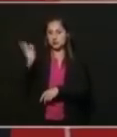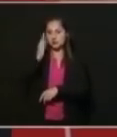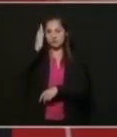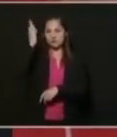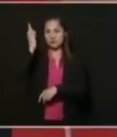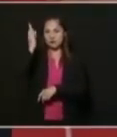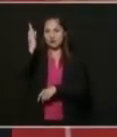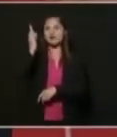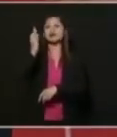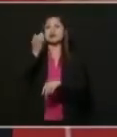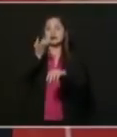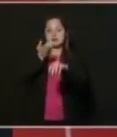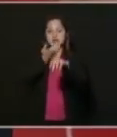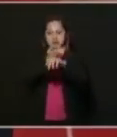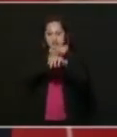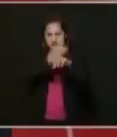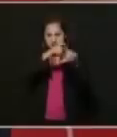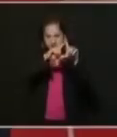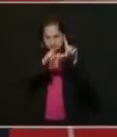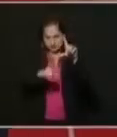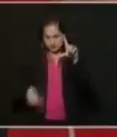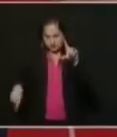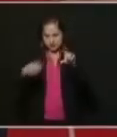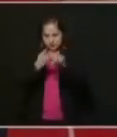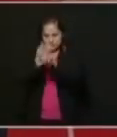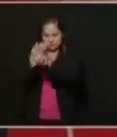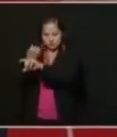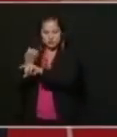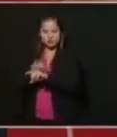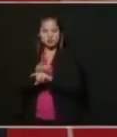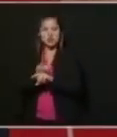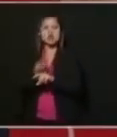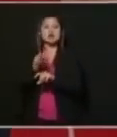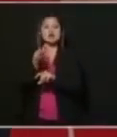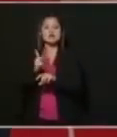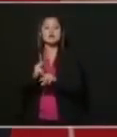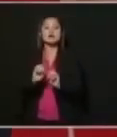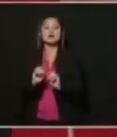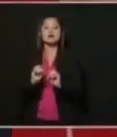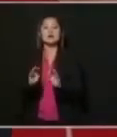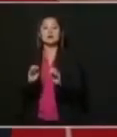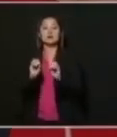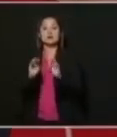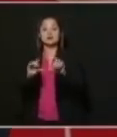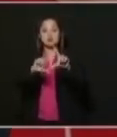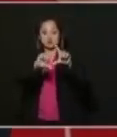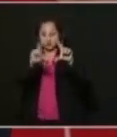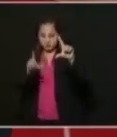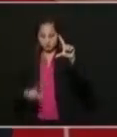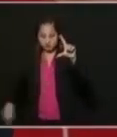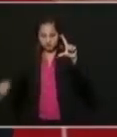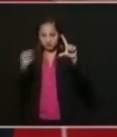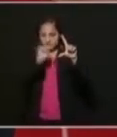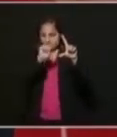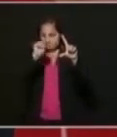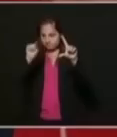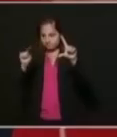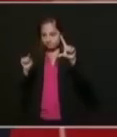estados, y en todas las oficinas se va a promover